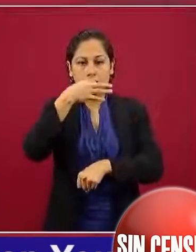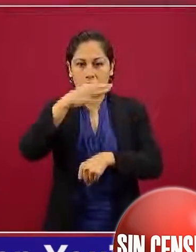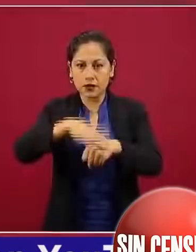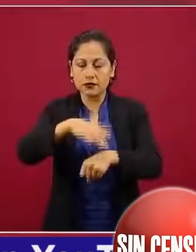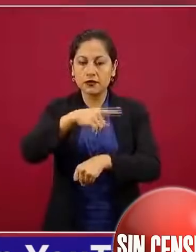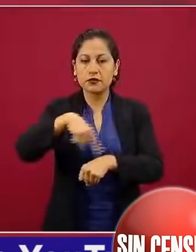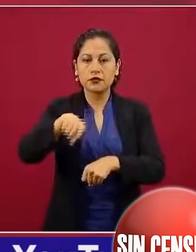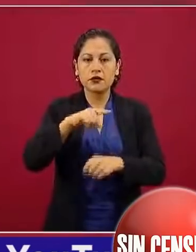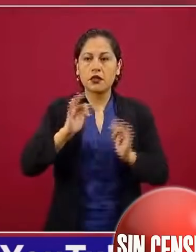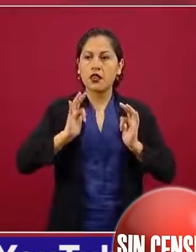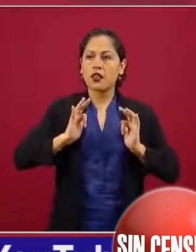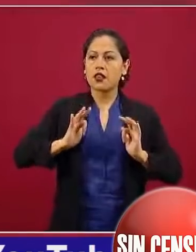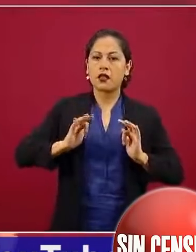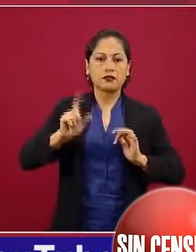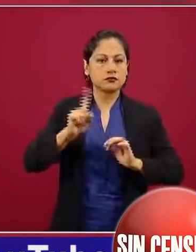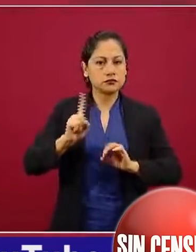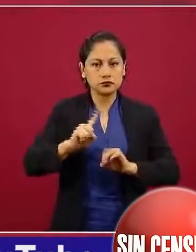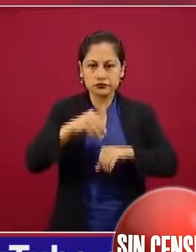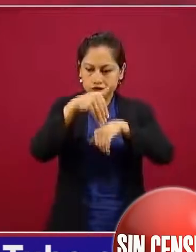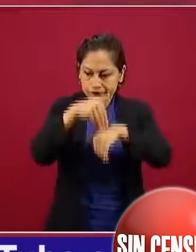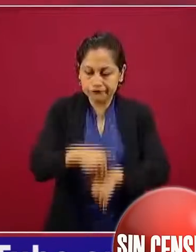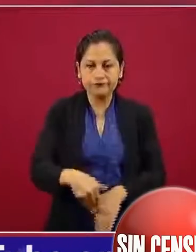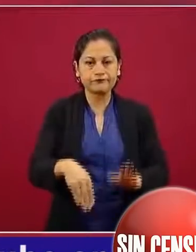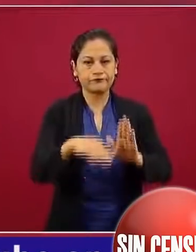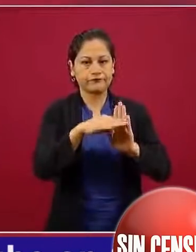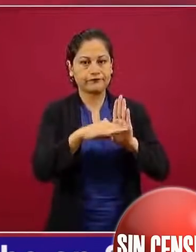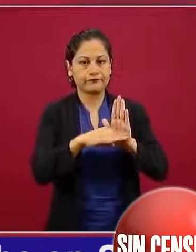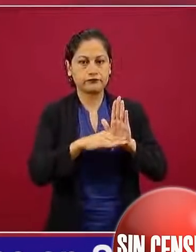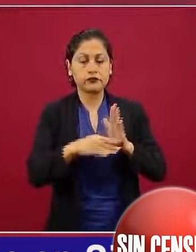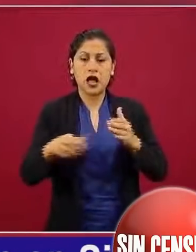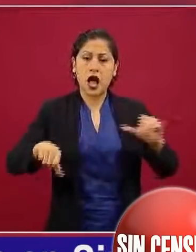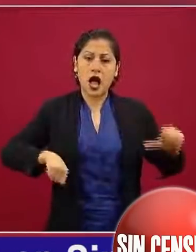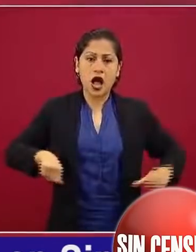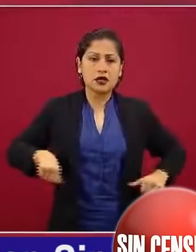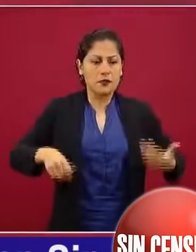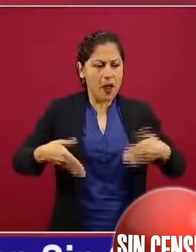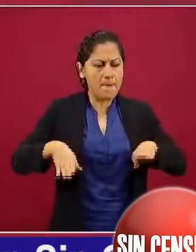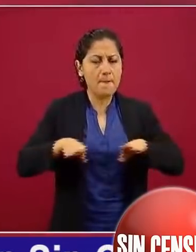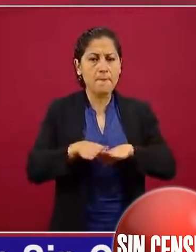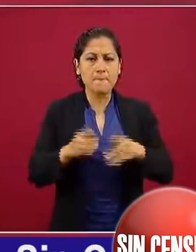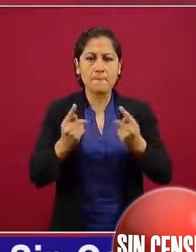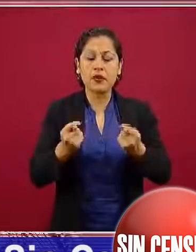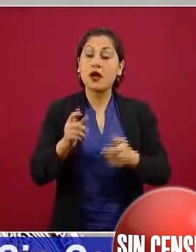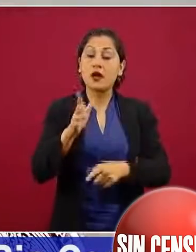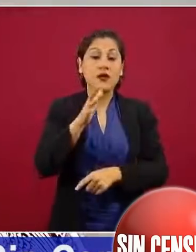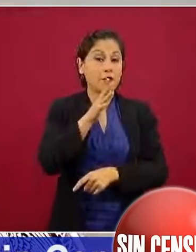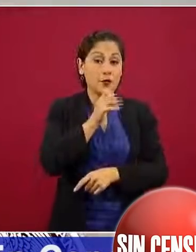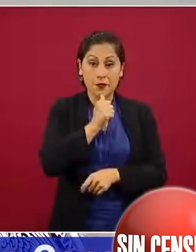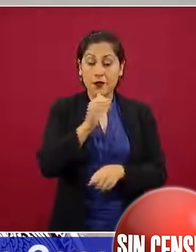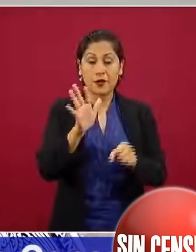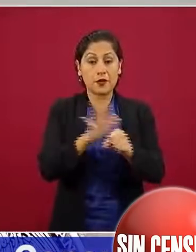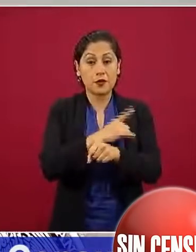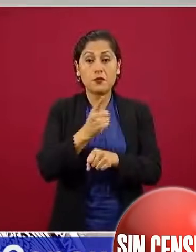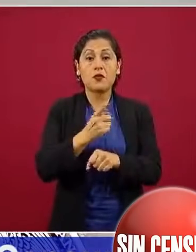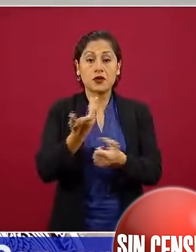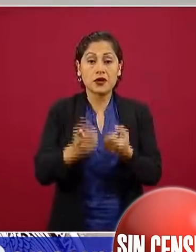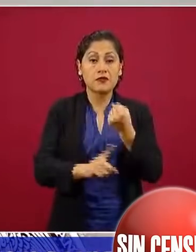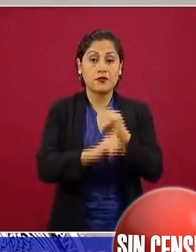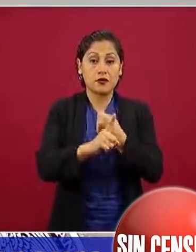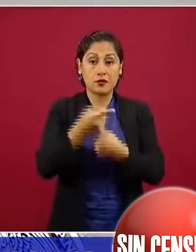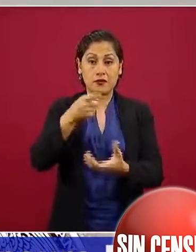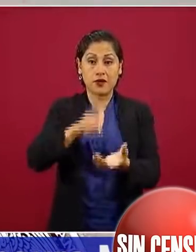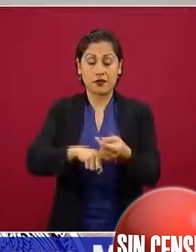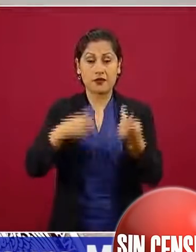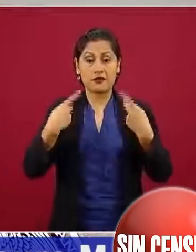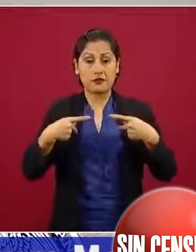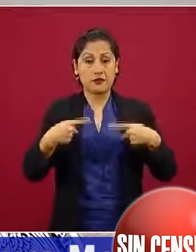actividades públicas. No se pueden detener para siempre porque causan importantes afectaciones a la sociedad. Tenemos